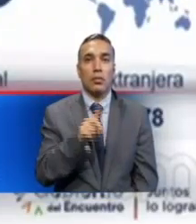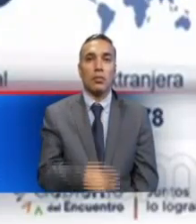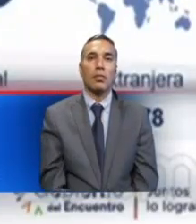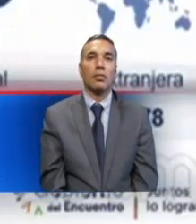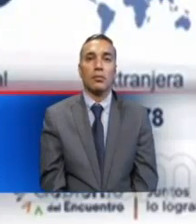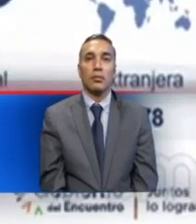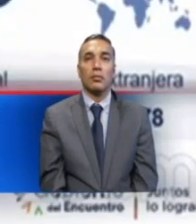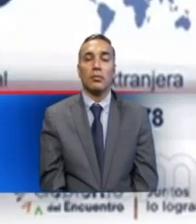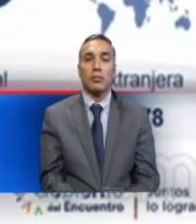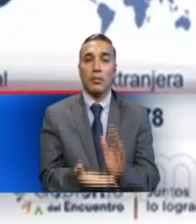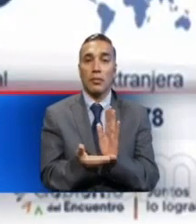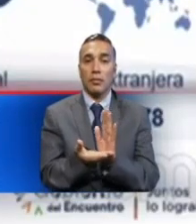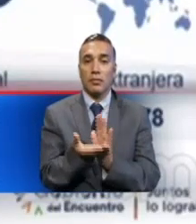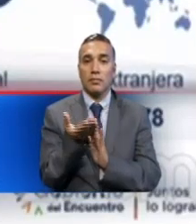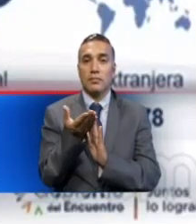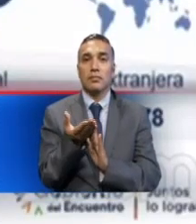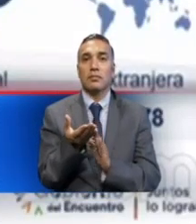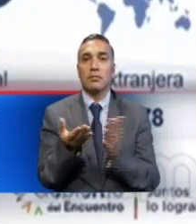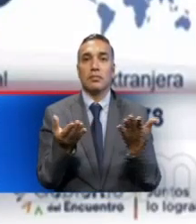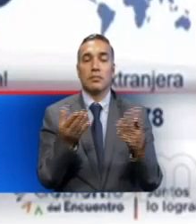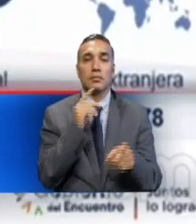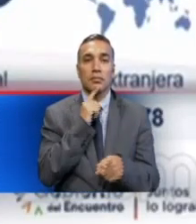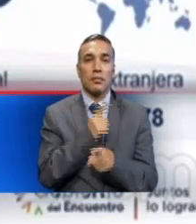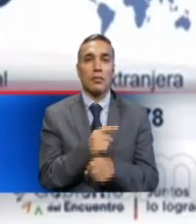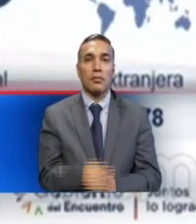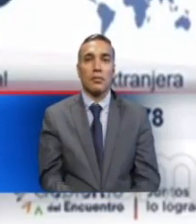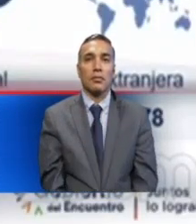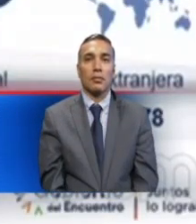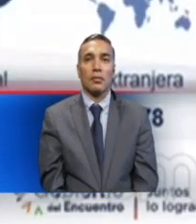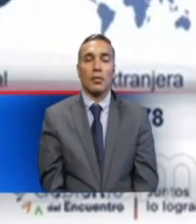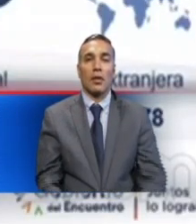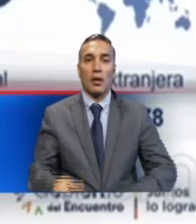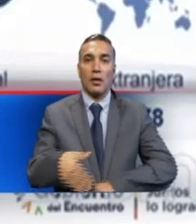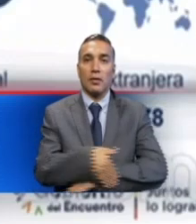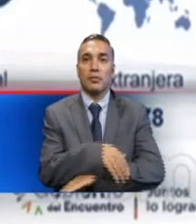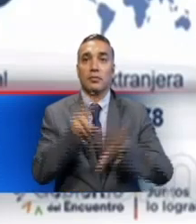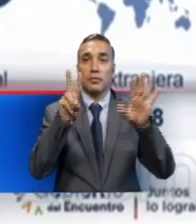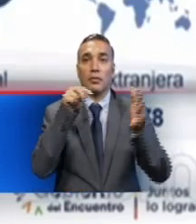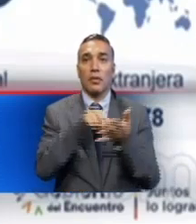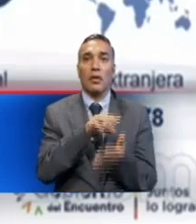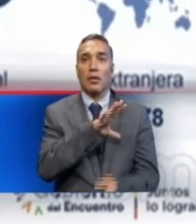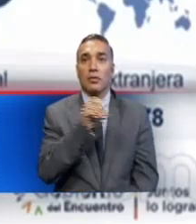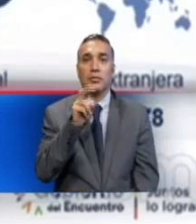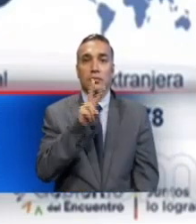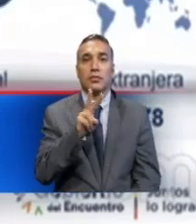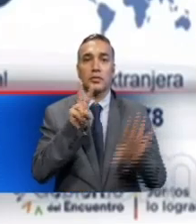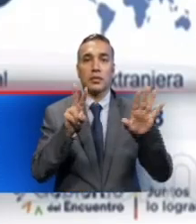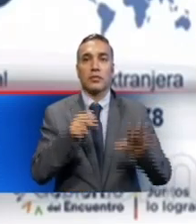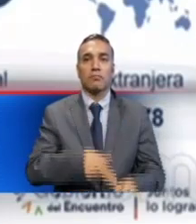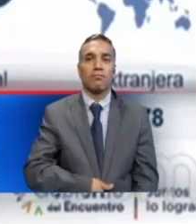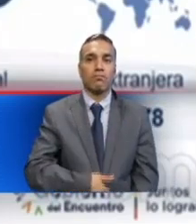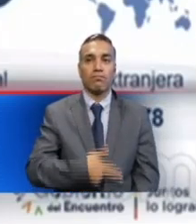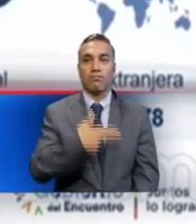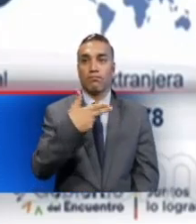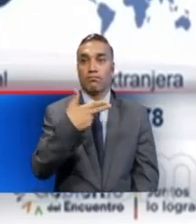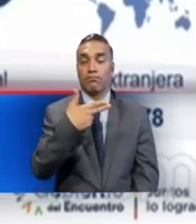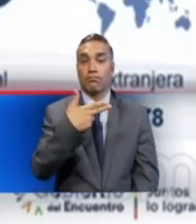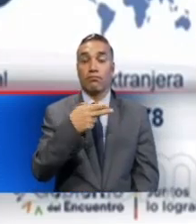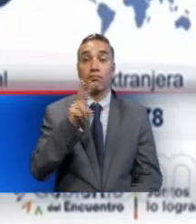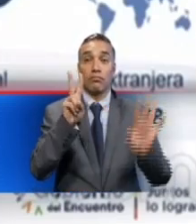habido un crecimiento y hemos retirado de las calles 7.527 armas, es decir,